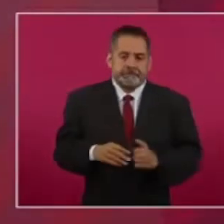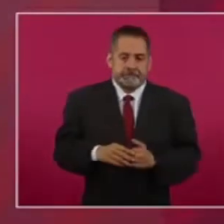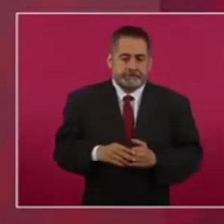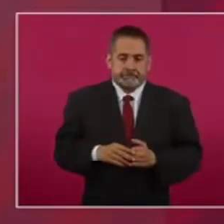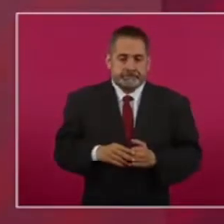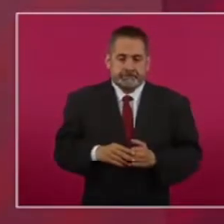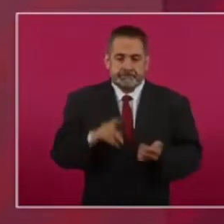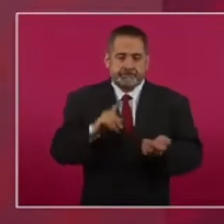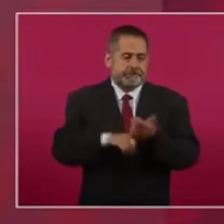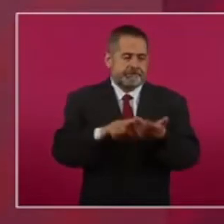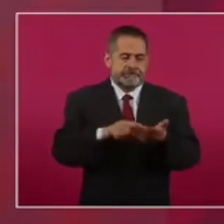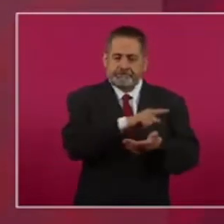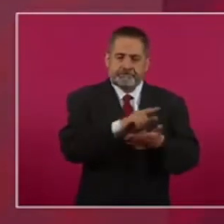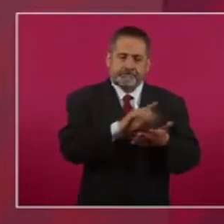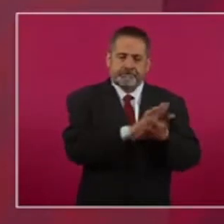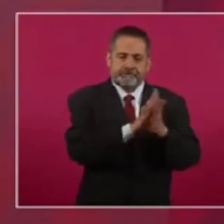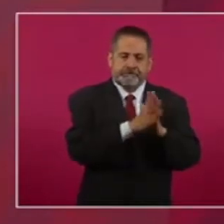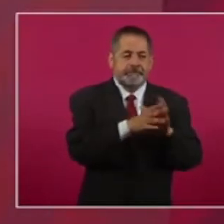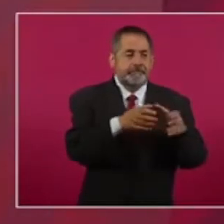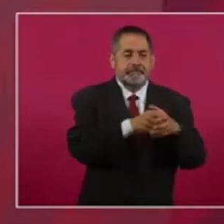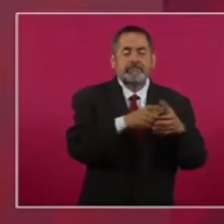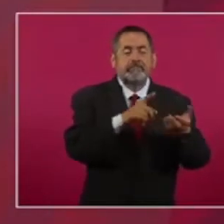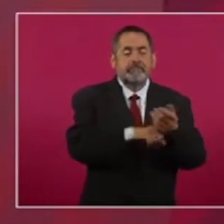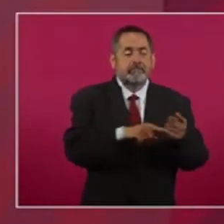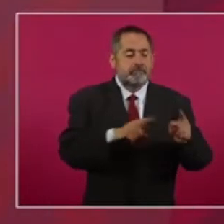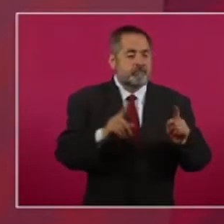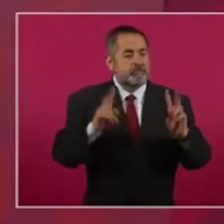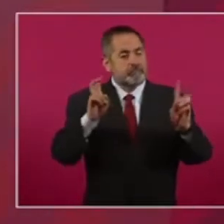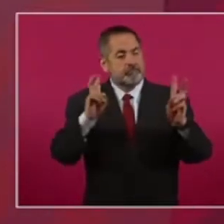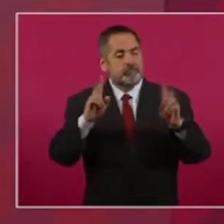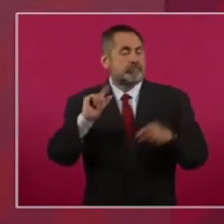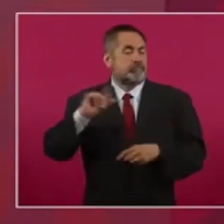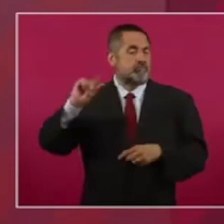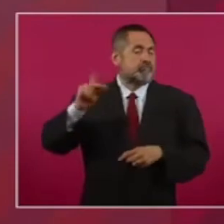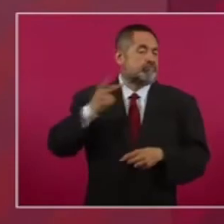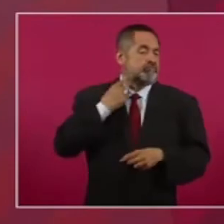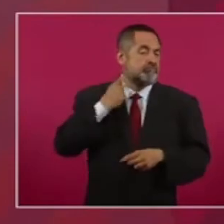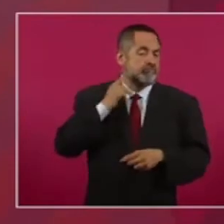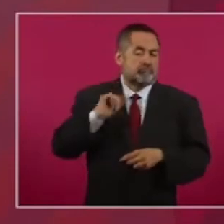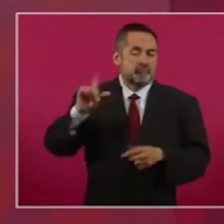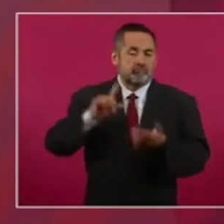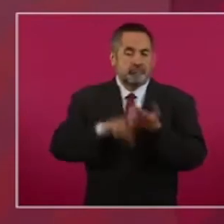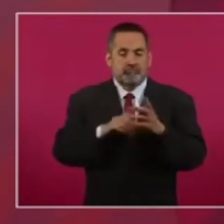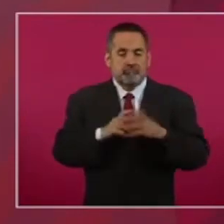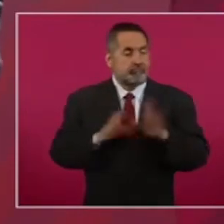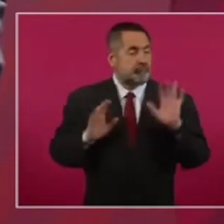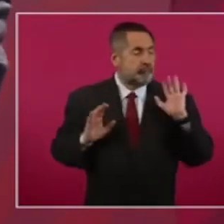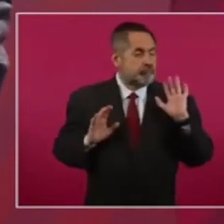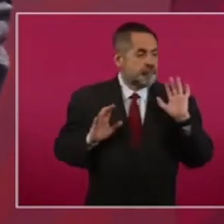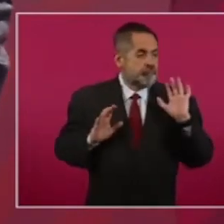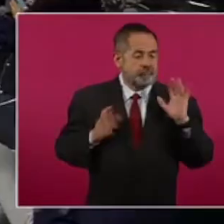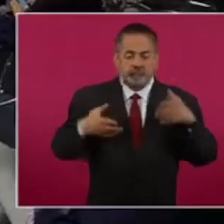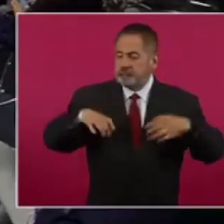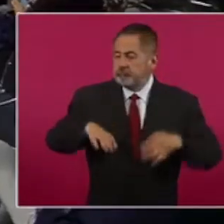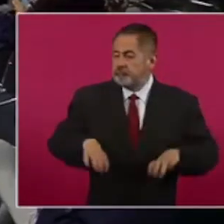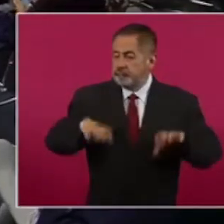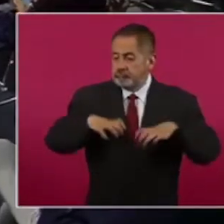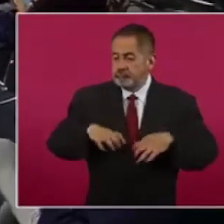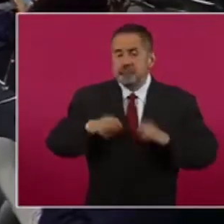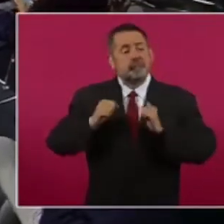era delincuencia de cuello blanco, que no perdían ni siquiera su